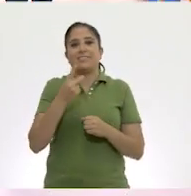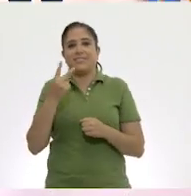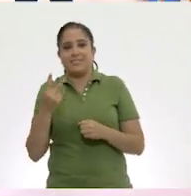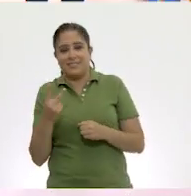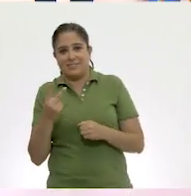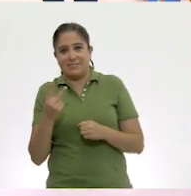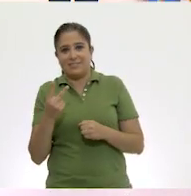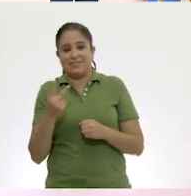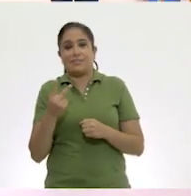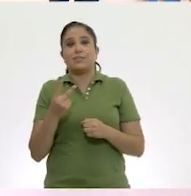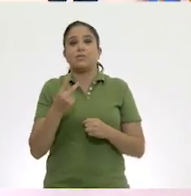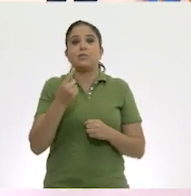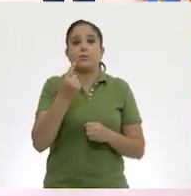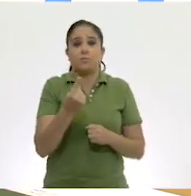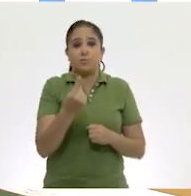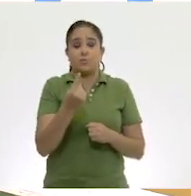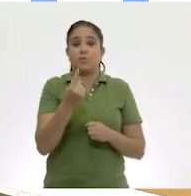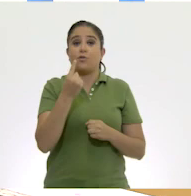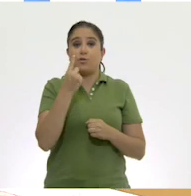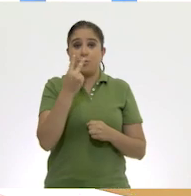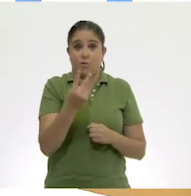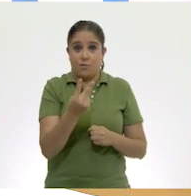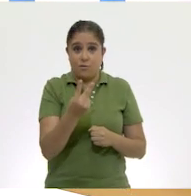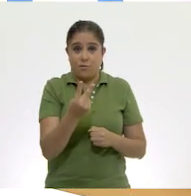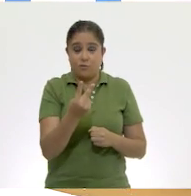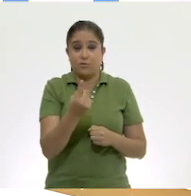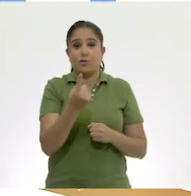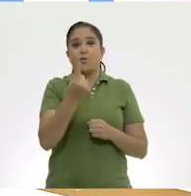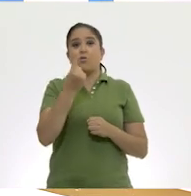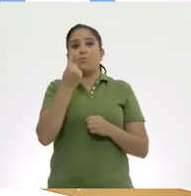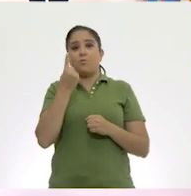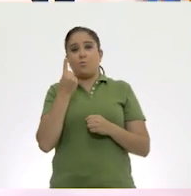12 12